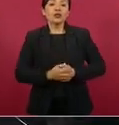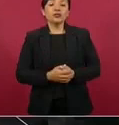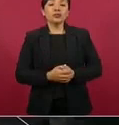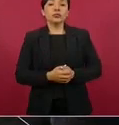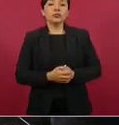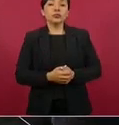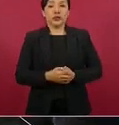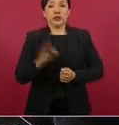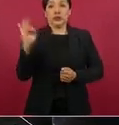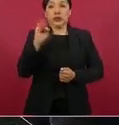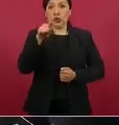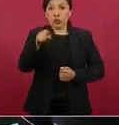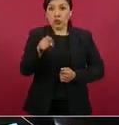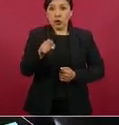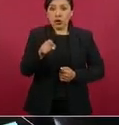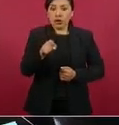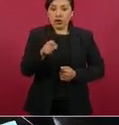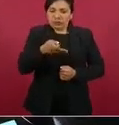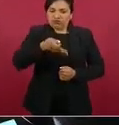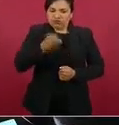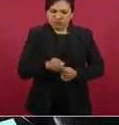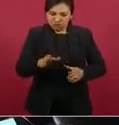asumen como representantes del pueblo.